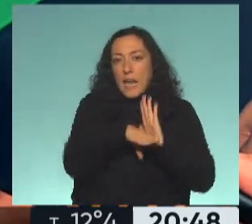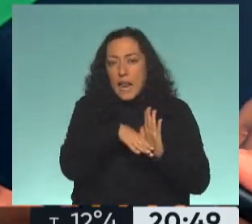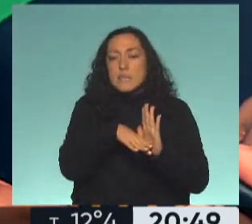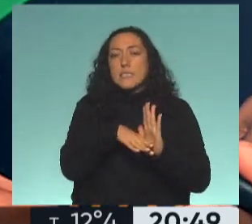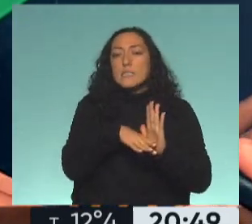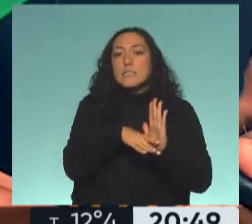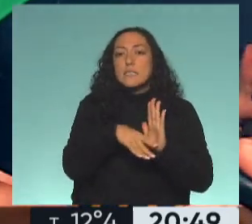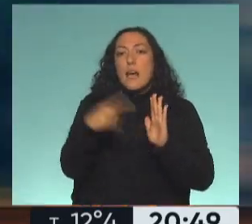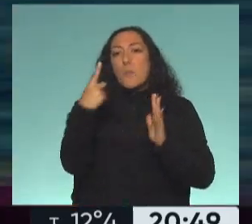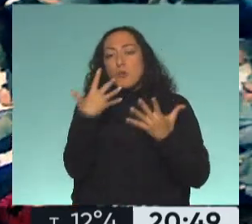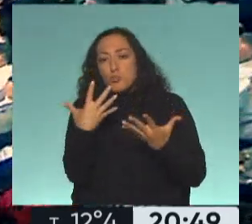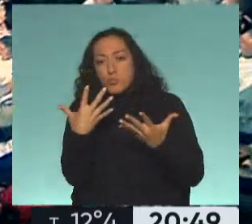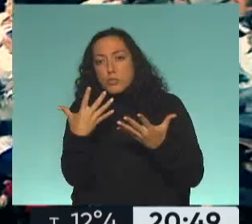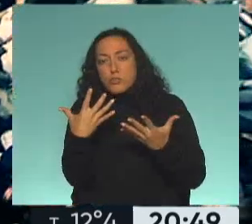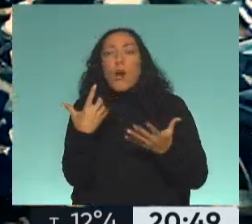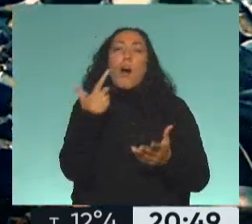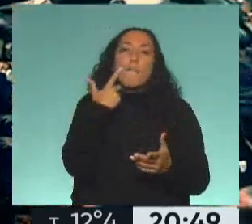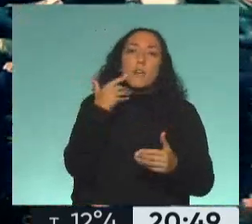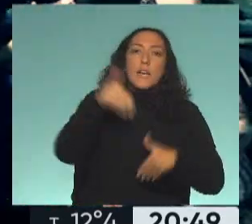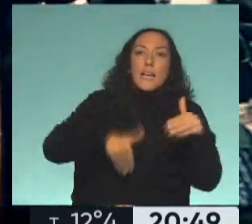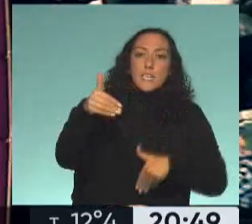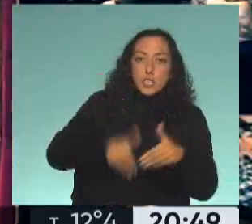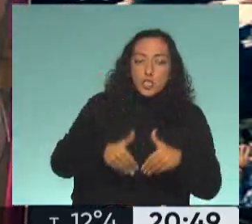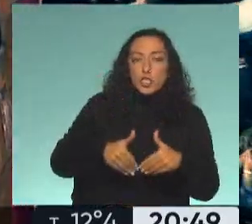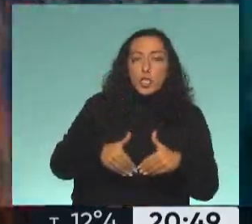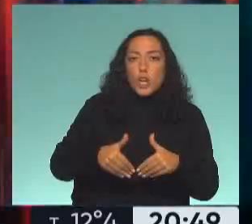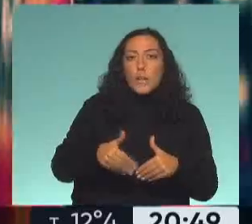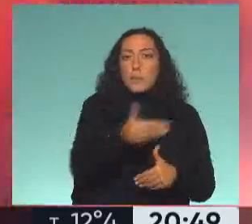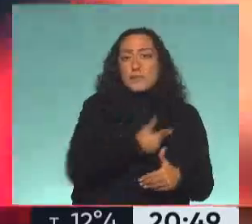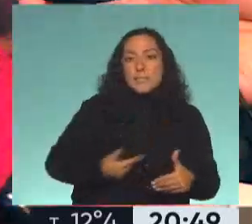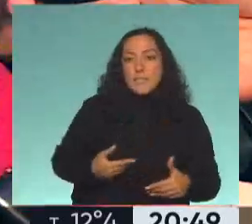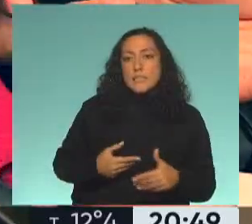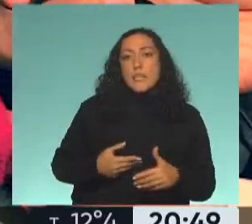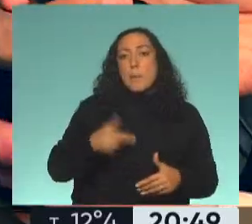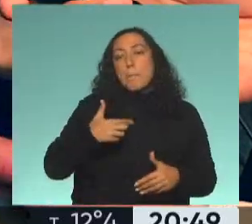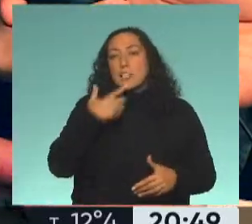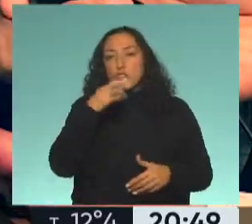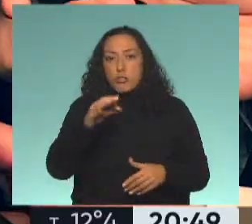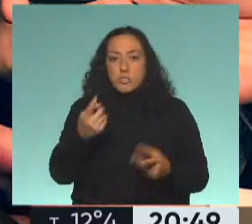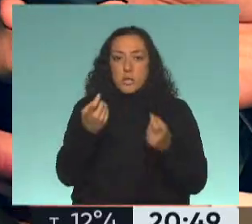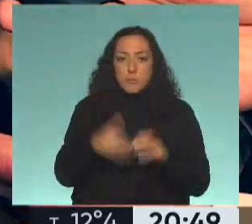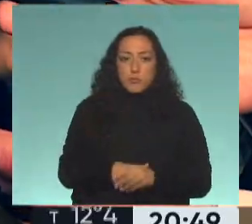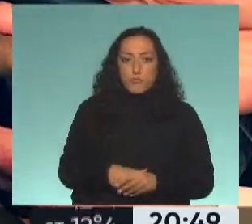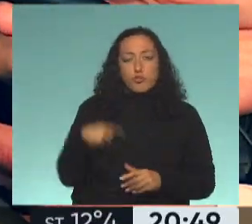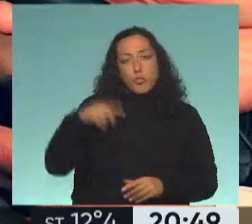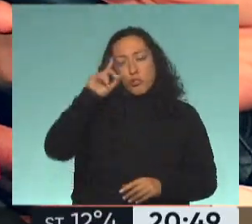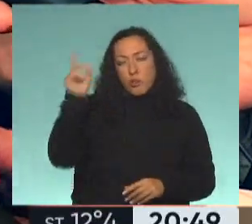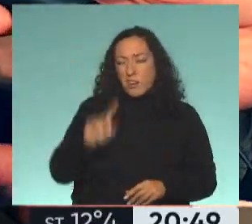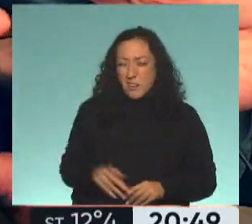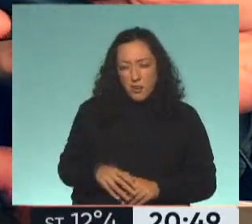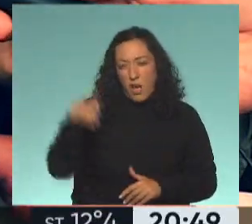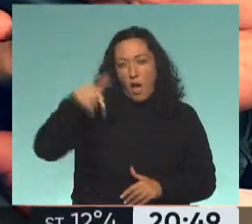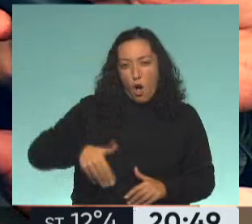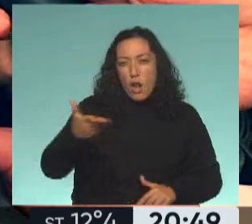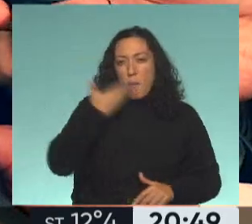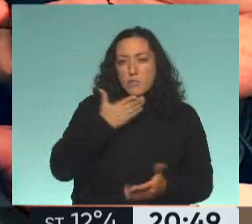y poder, por supuesto, atravesar la selección de las fórmulas presidenciales con paso. No creo que sea momento de